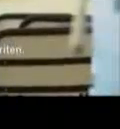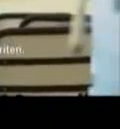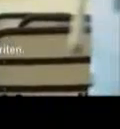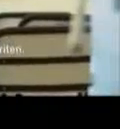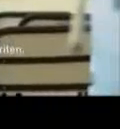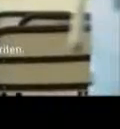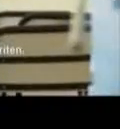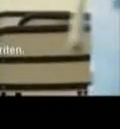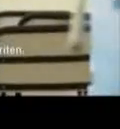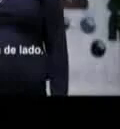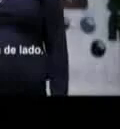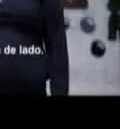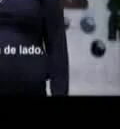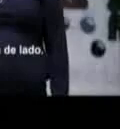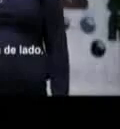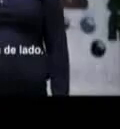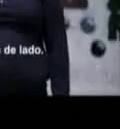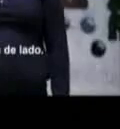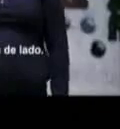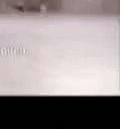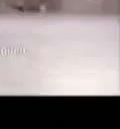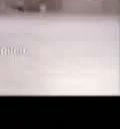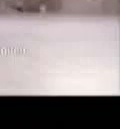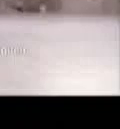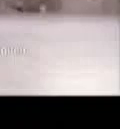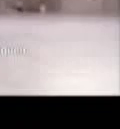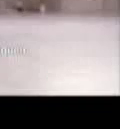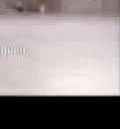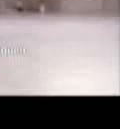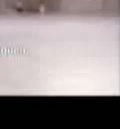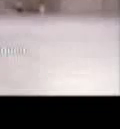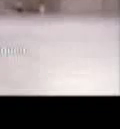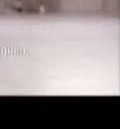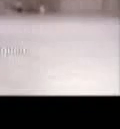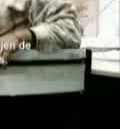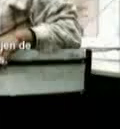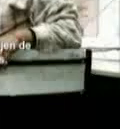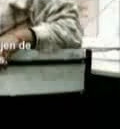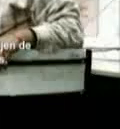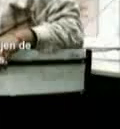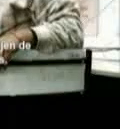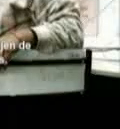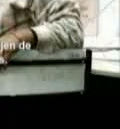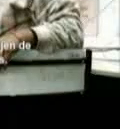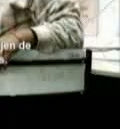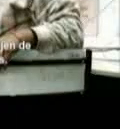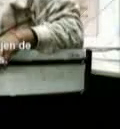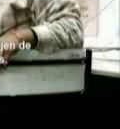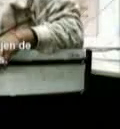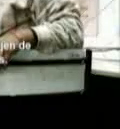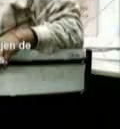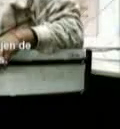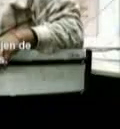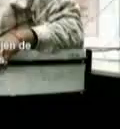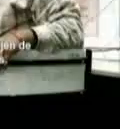¿A vos no te gustaría que te griten? ¿A vos no te gustaría que te dejen de lado? ¿A vos no te gustaría que te peguen? ¿A vos no te gustaría que te dejen de